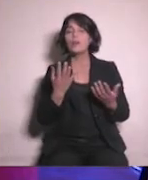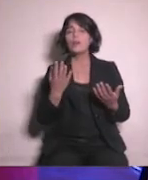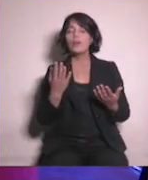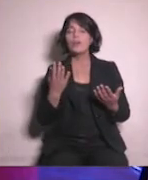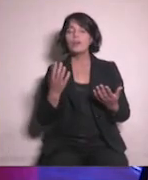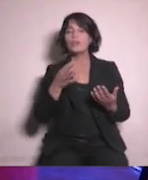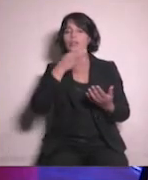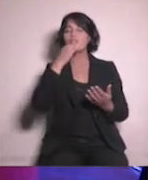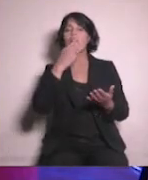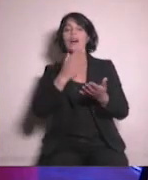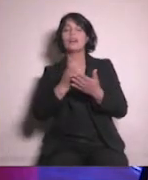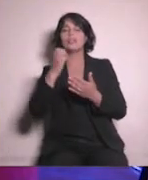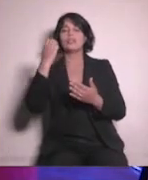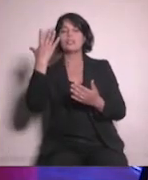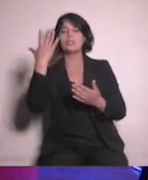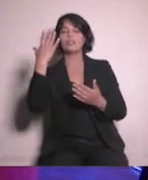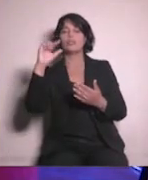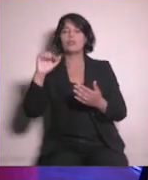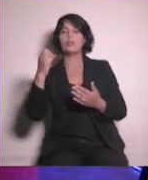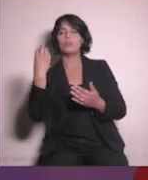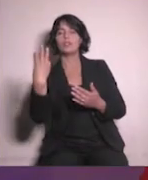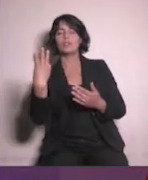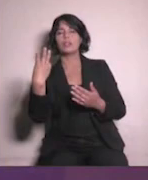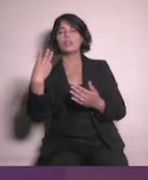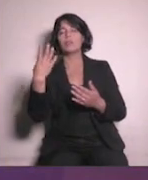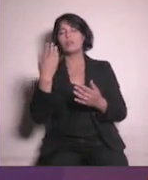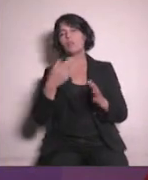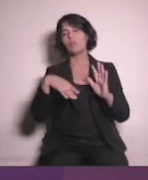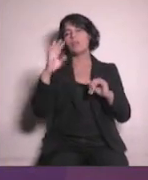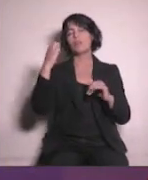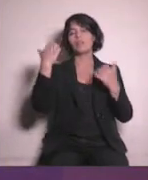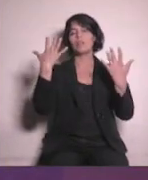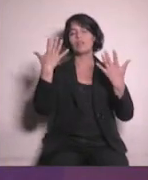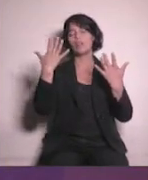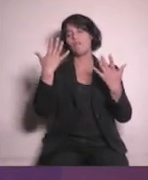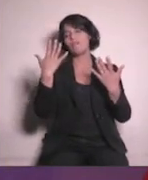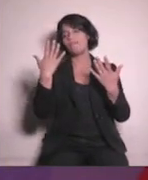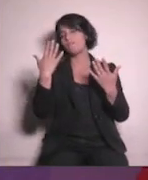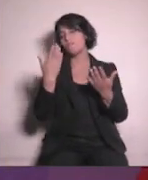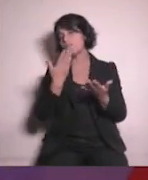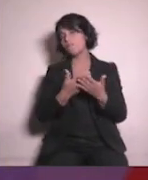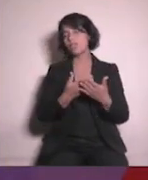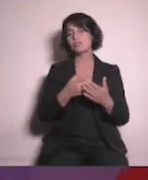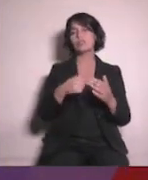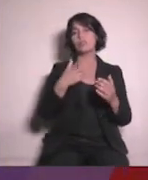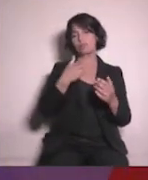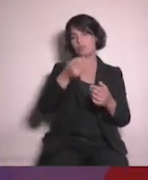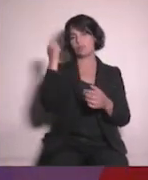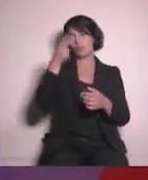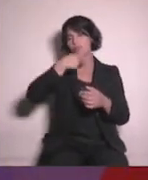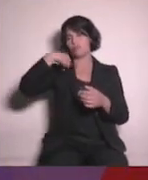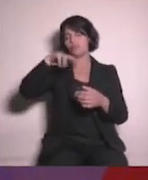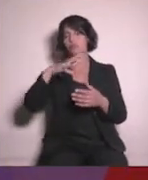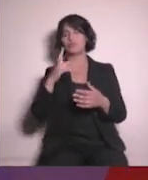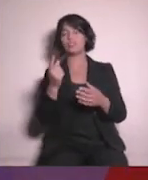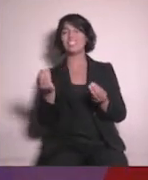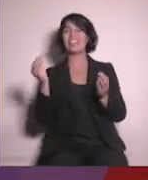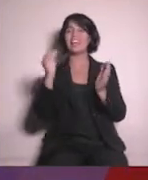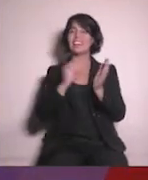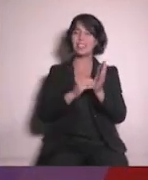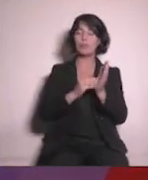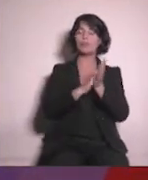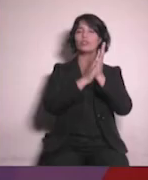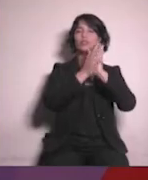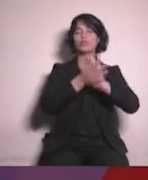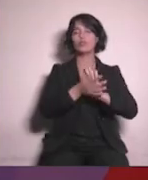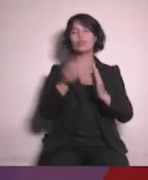hasta 5,3, es decir, más de 10 veces de lo que cobramos nosotros. Si incluimos todos estos costos que se